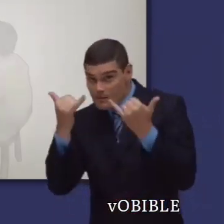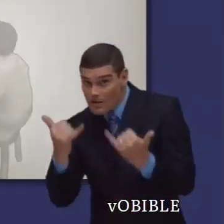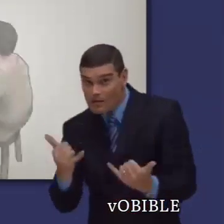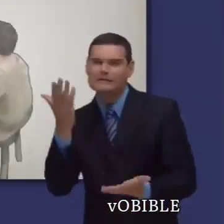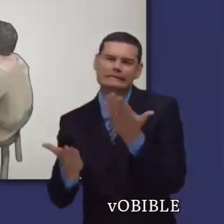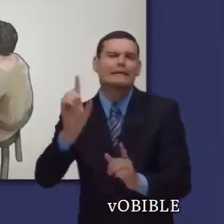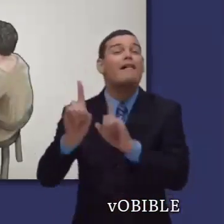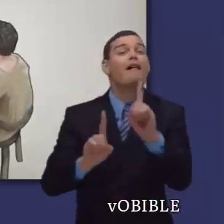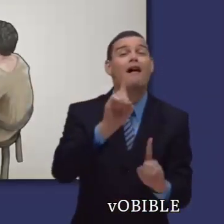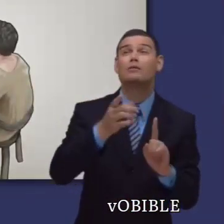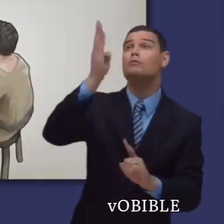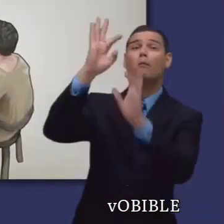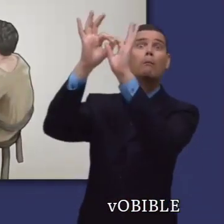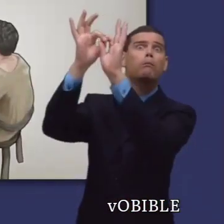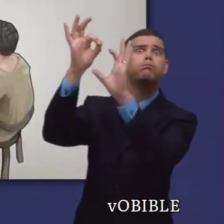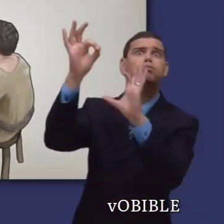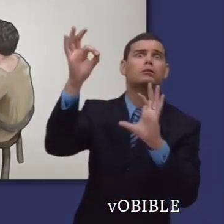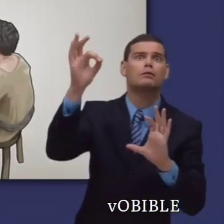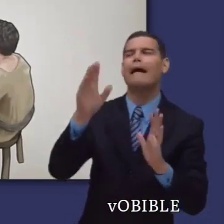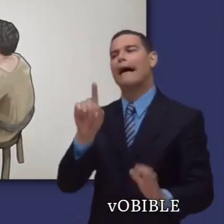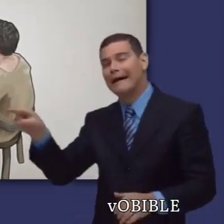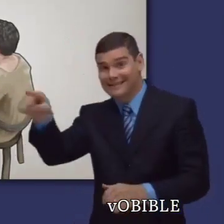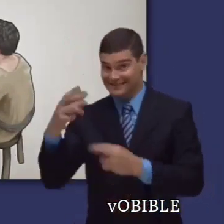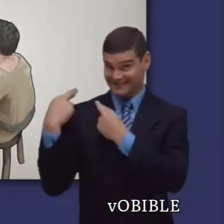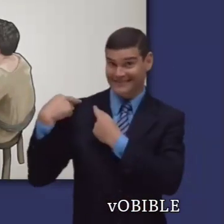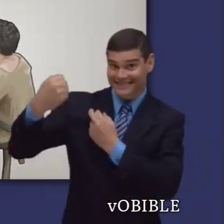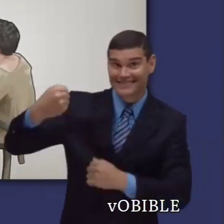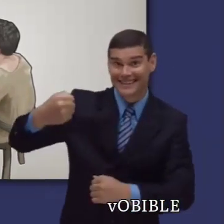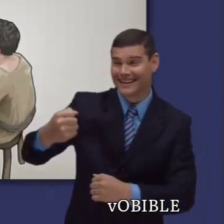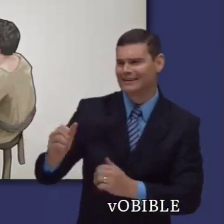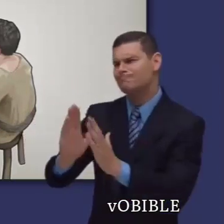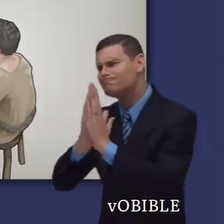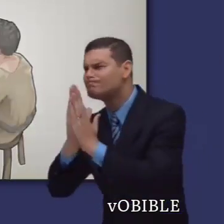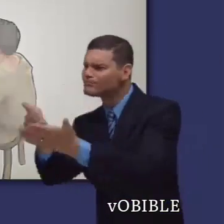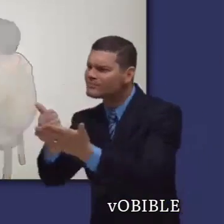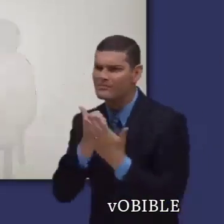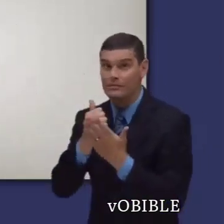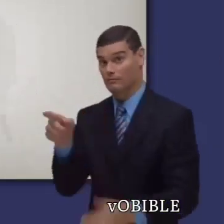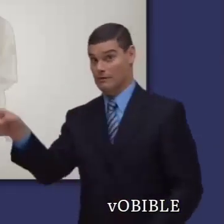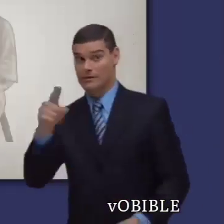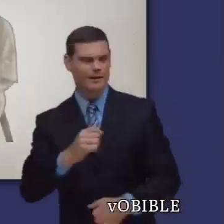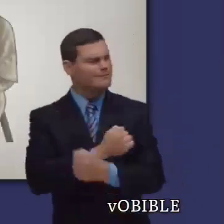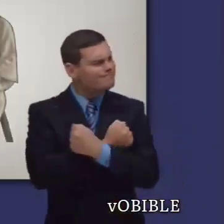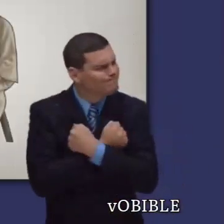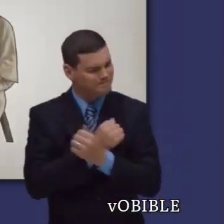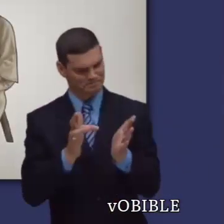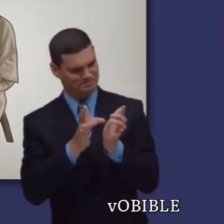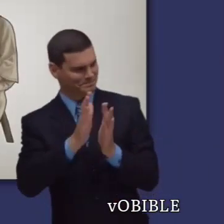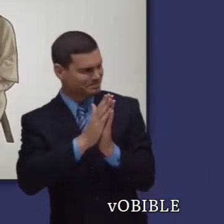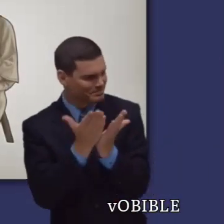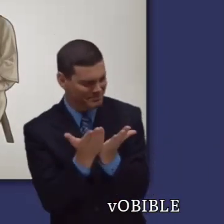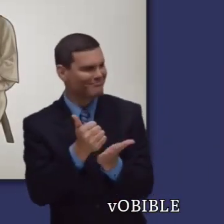Mientras tanto, si alguien enferma en sentido espiritual, debe pedir ayuda a los ancianos de la congregación.